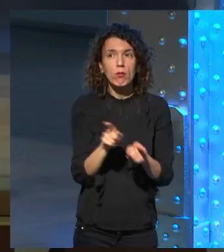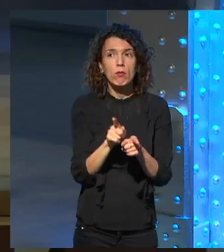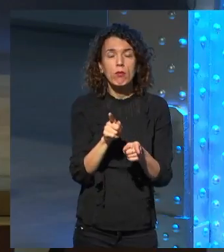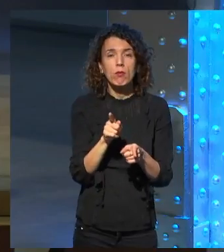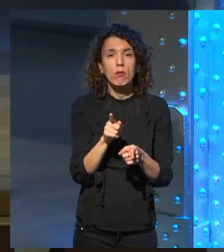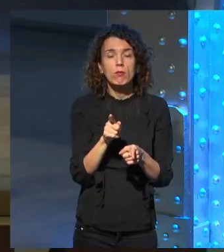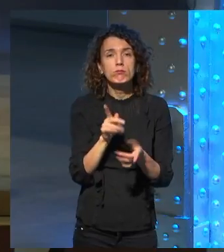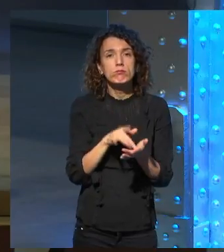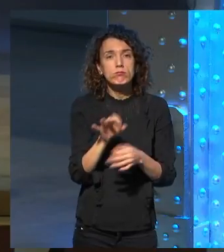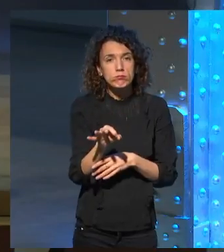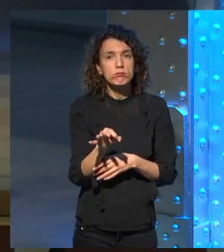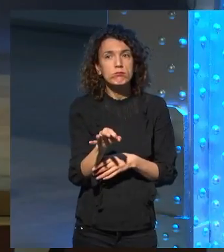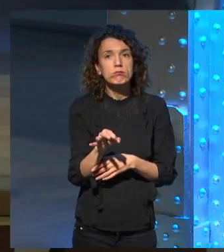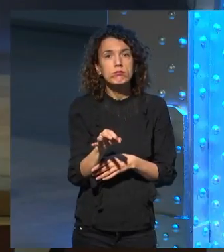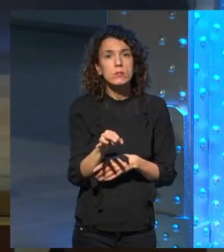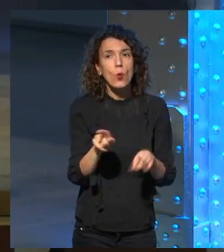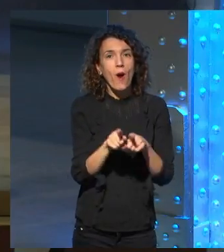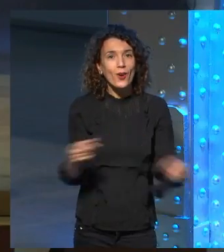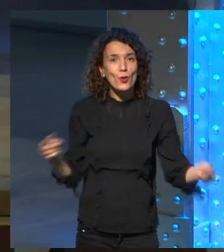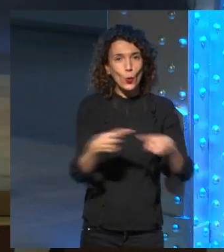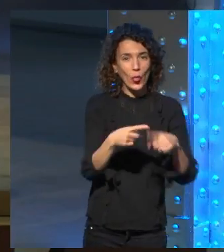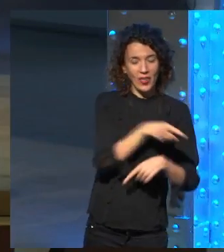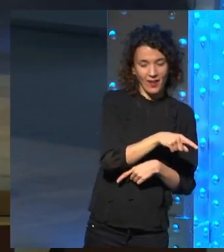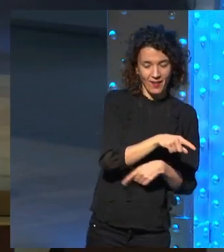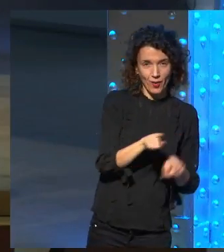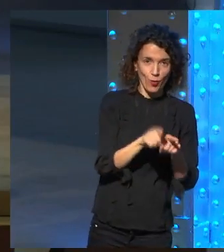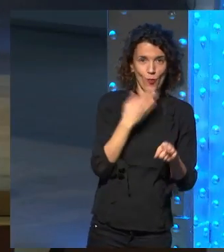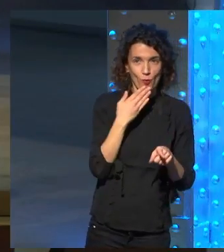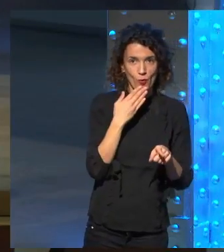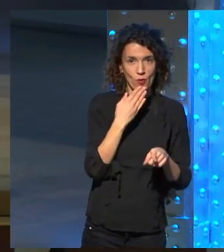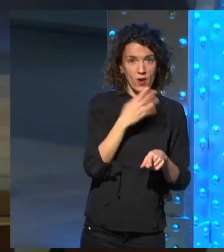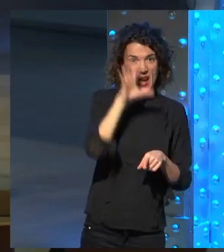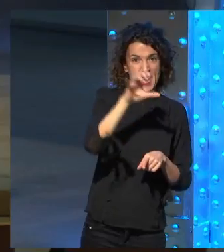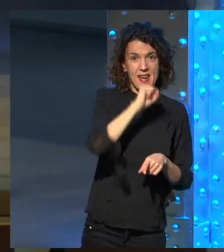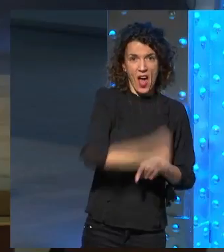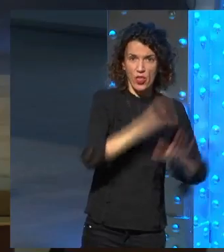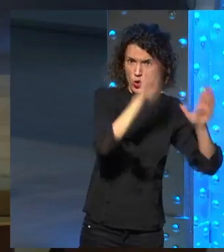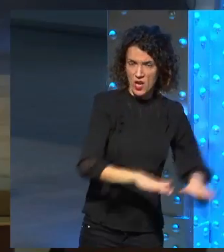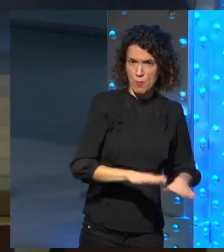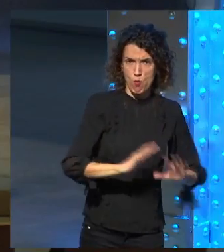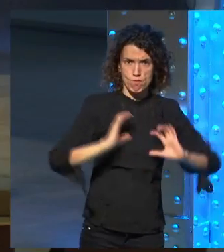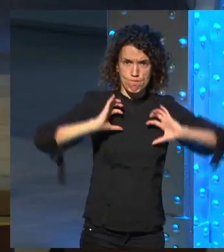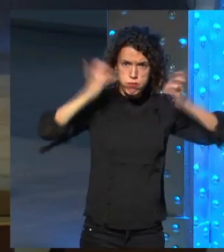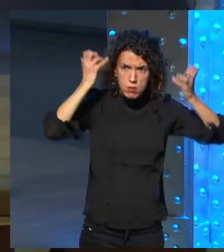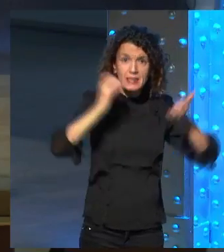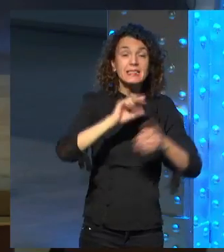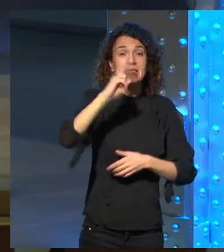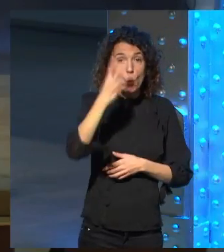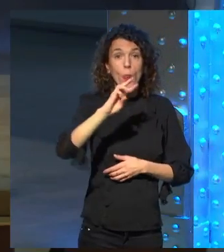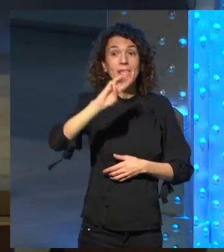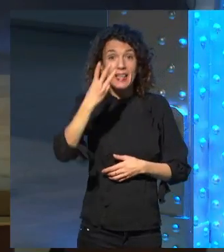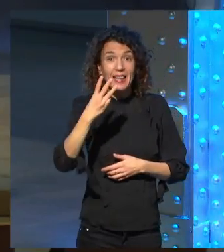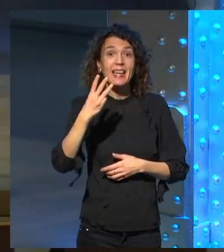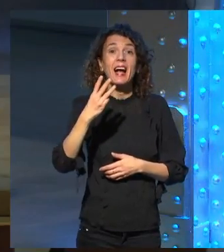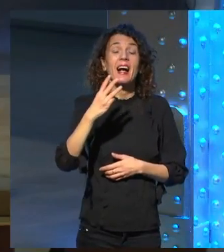en el cruce tremendo de los nacionalismos furiosos de la segunda y la